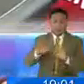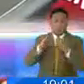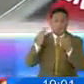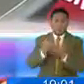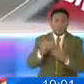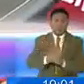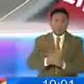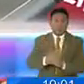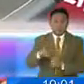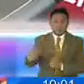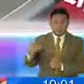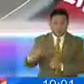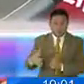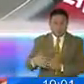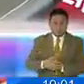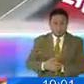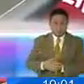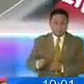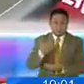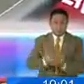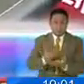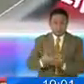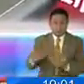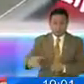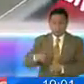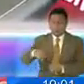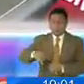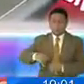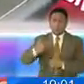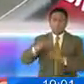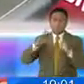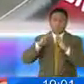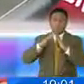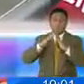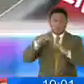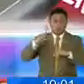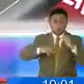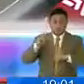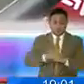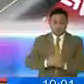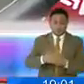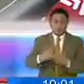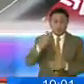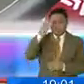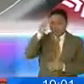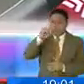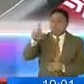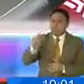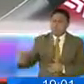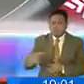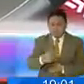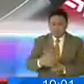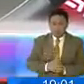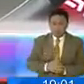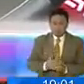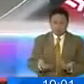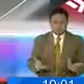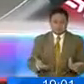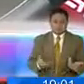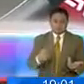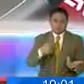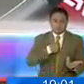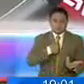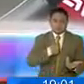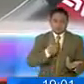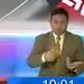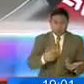familiares. Una casota que se estaba construyendo en Guayaquil. ¿Por qué no le preguntan eso? ¿Qué falta de seriedad? Yo soy,